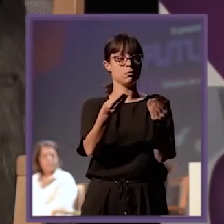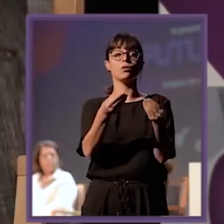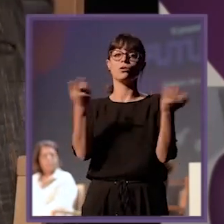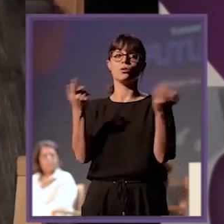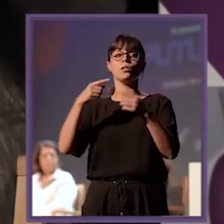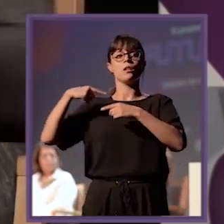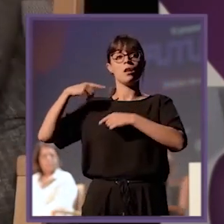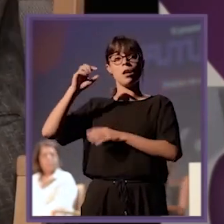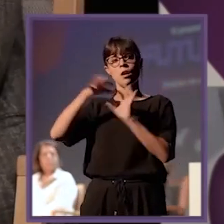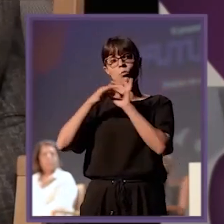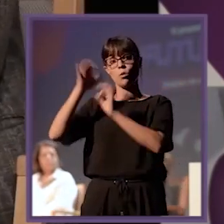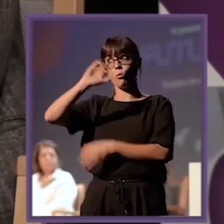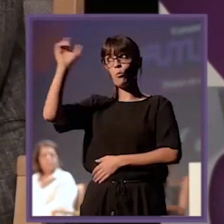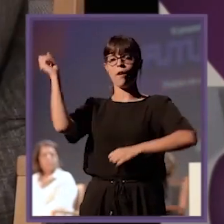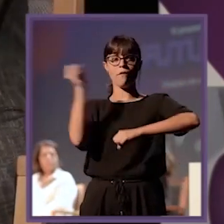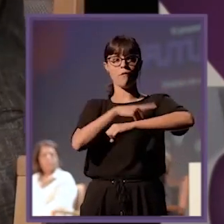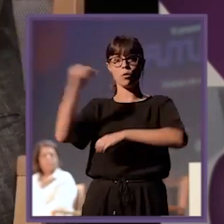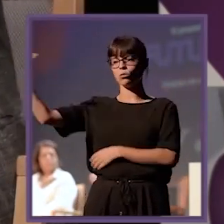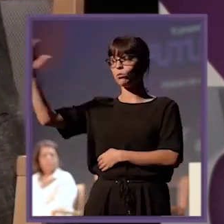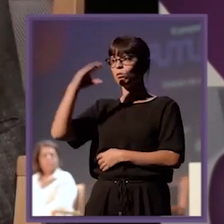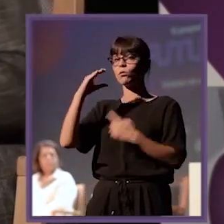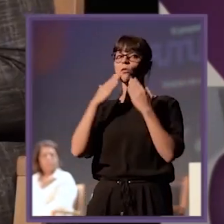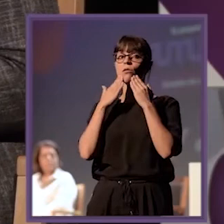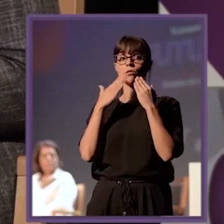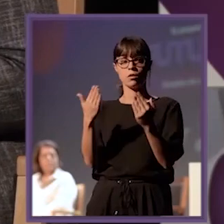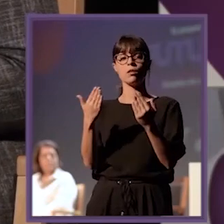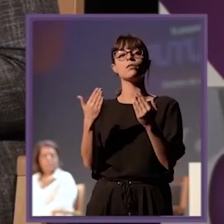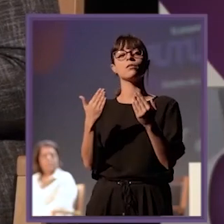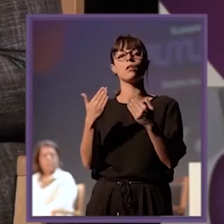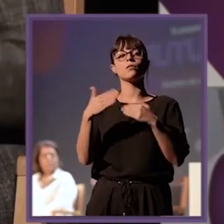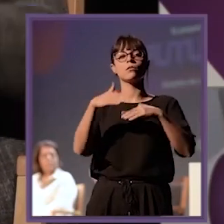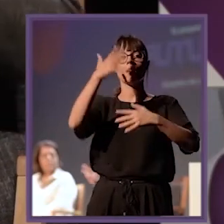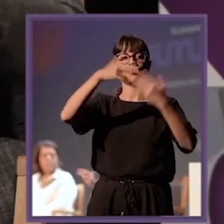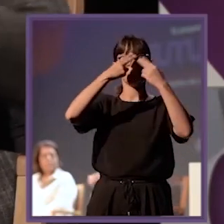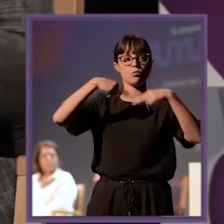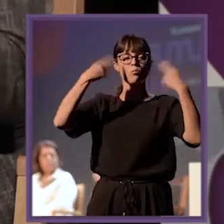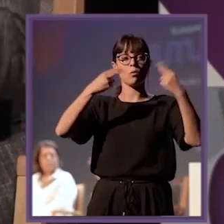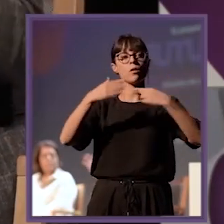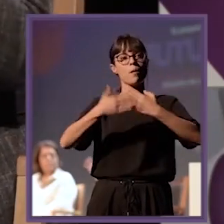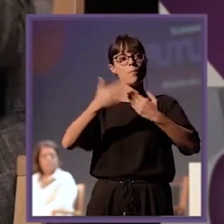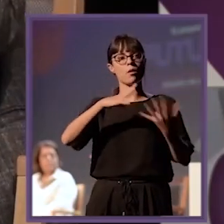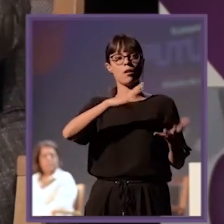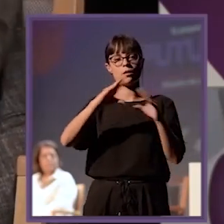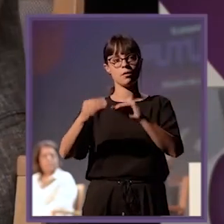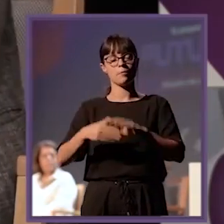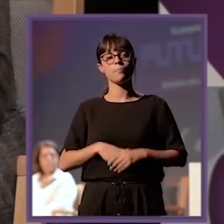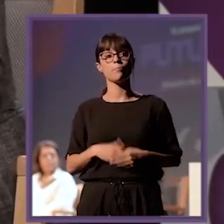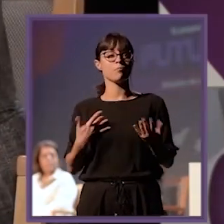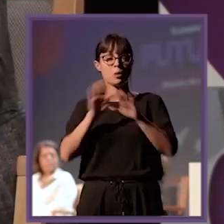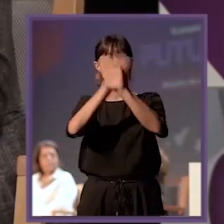queremos que todo este marco sea posible a través de la modernización de la Administración. Y ya por último, para que vean que esto